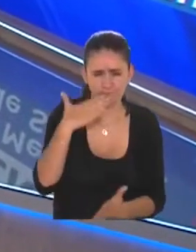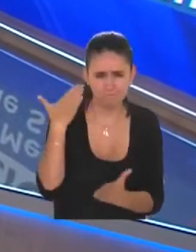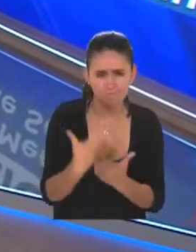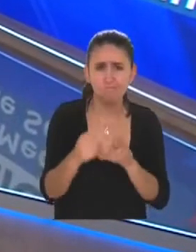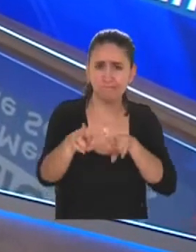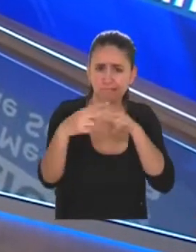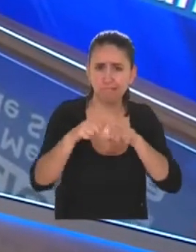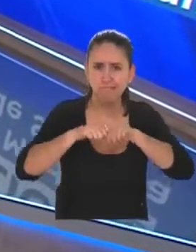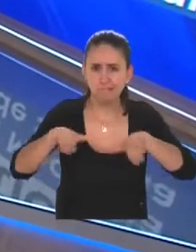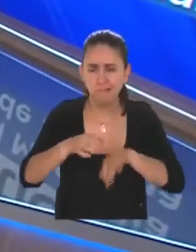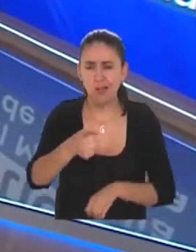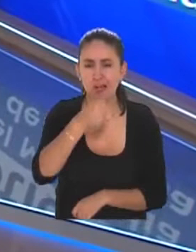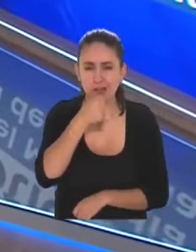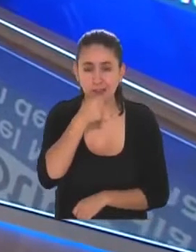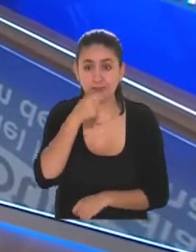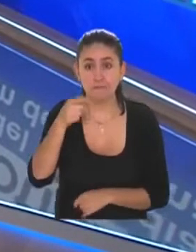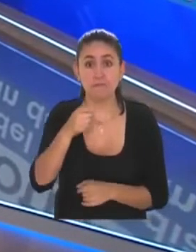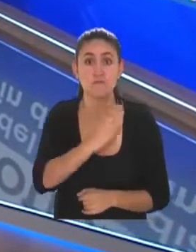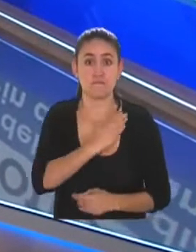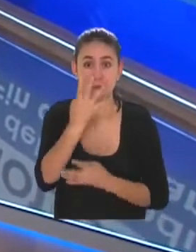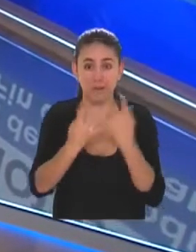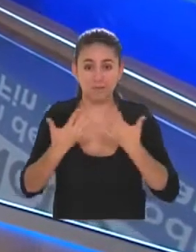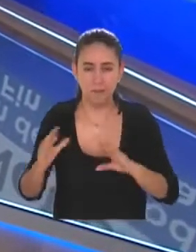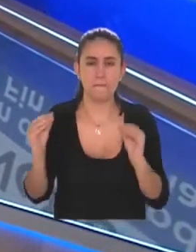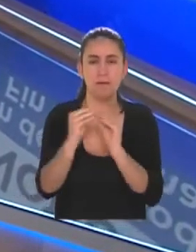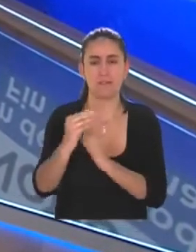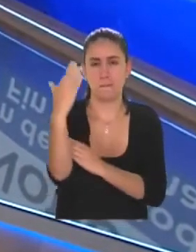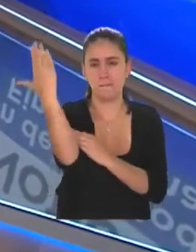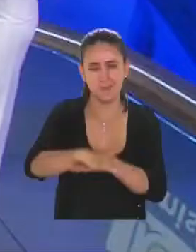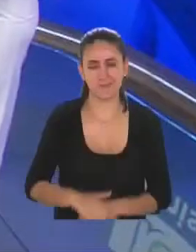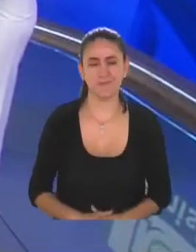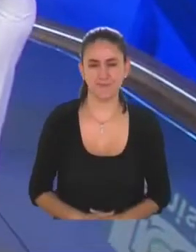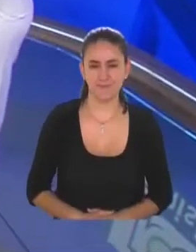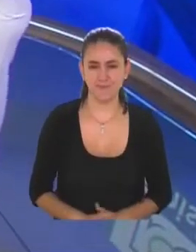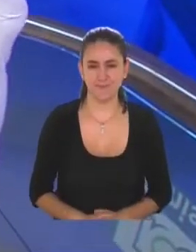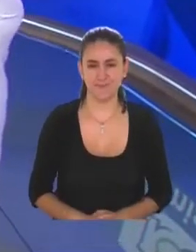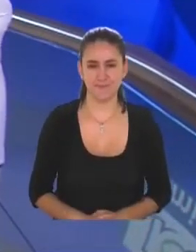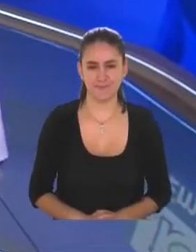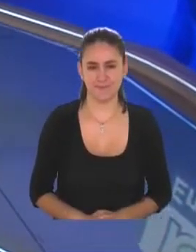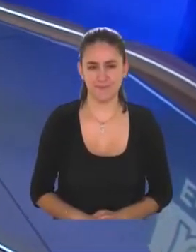información. Después de Francisco el Matemático, viene Tardes de Película, El Justiciero 2.